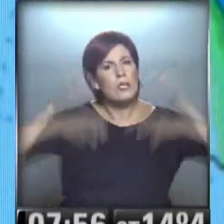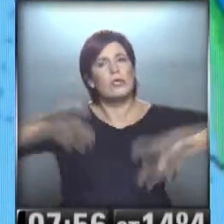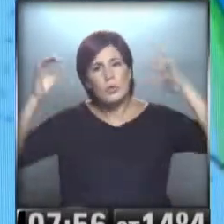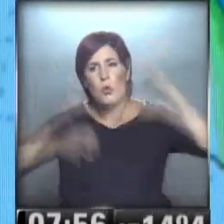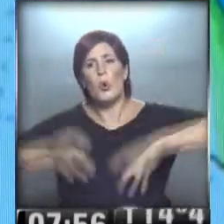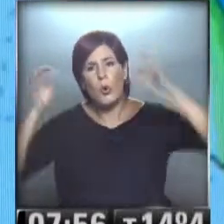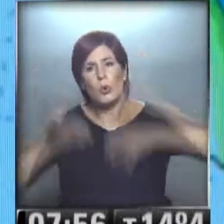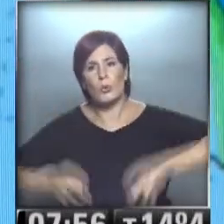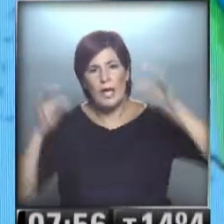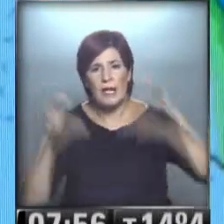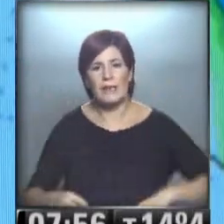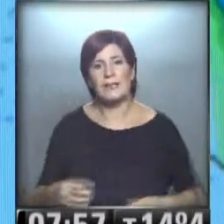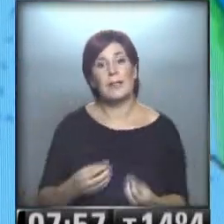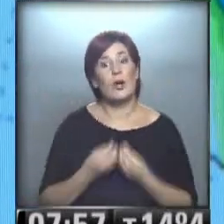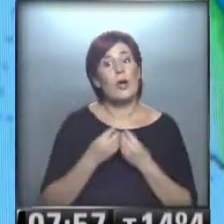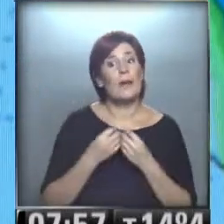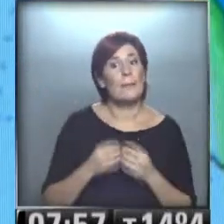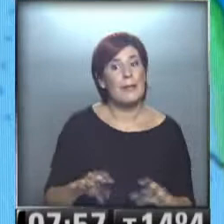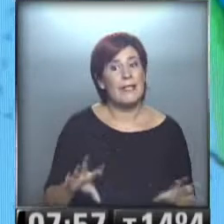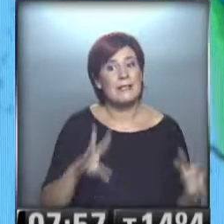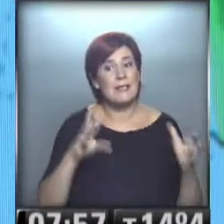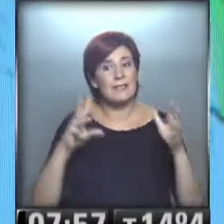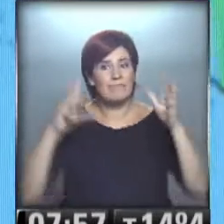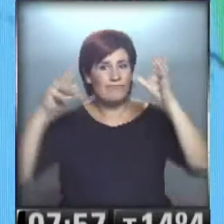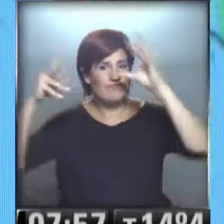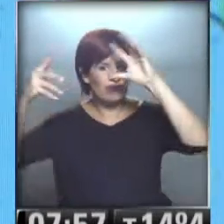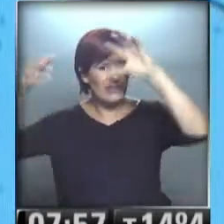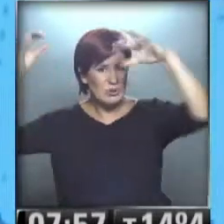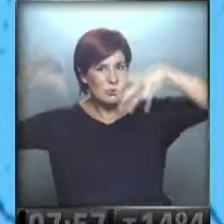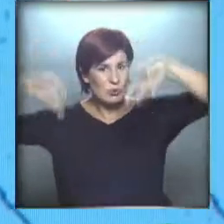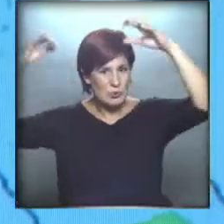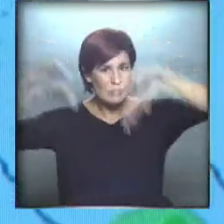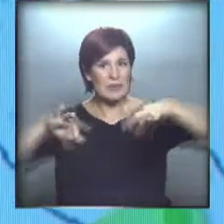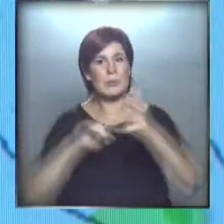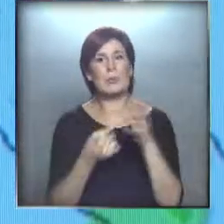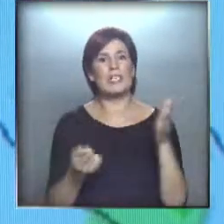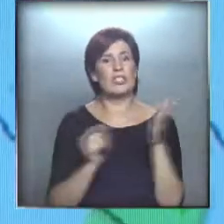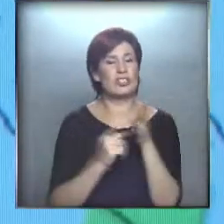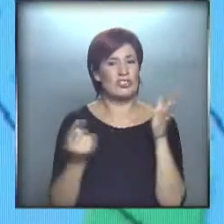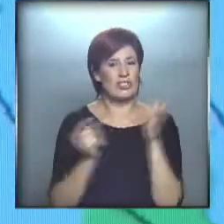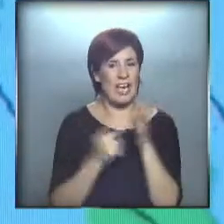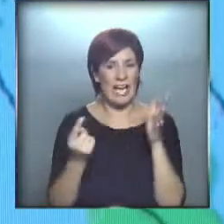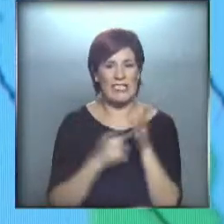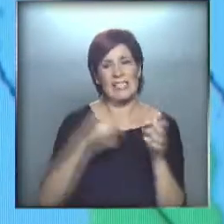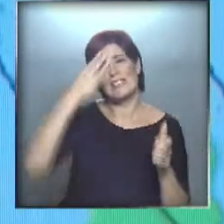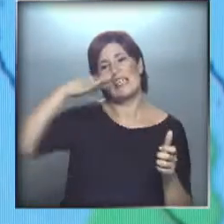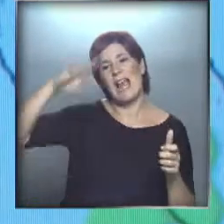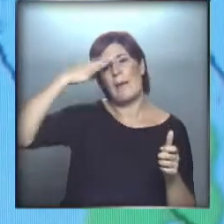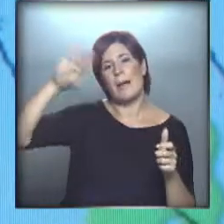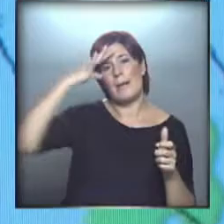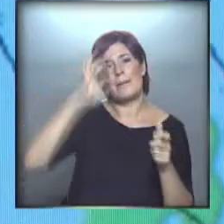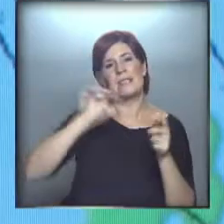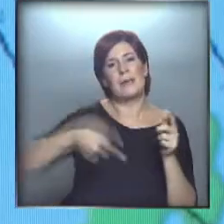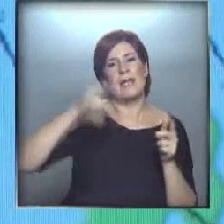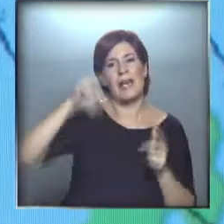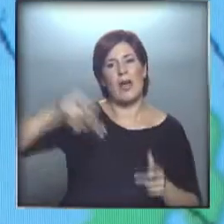lluvias y tormentas, y empieza a aparecer el mal tiempo en el centro y sur de la provincia de Buenos Aires y la provincia de La Pampa y Neuquén para